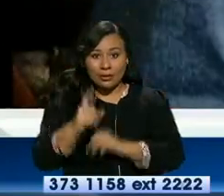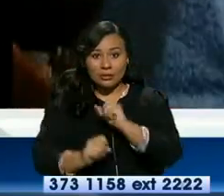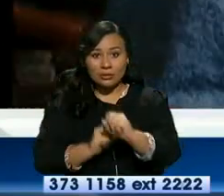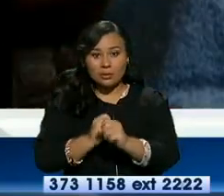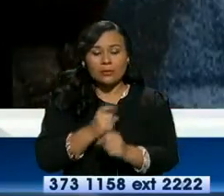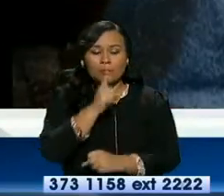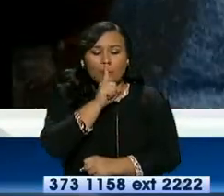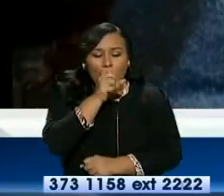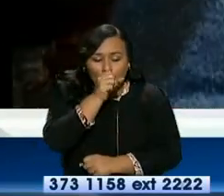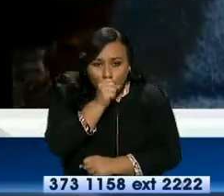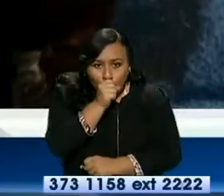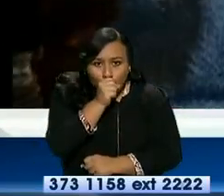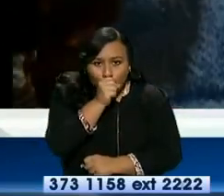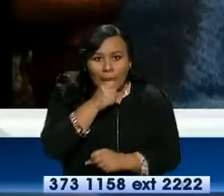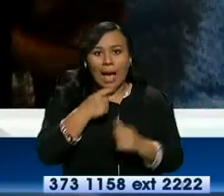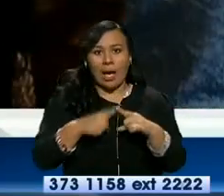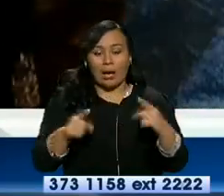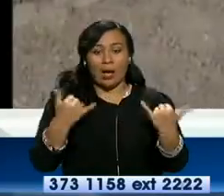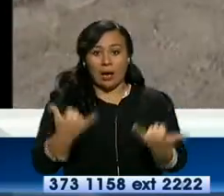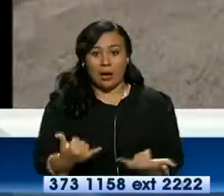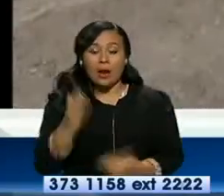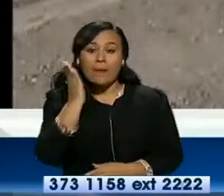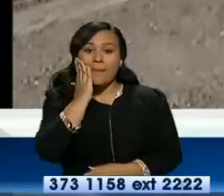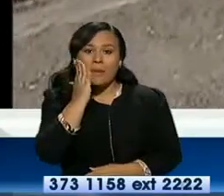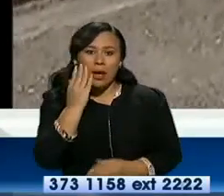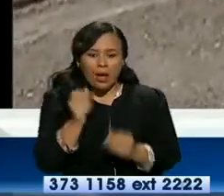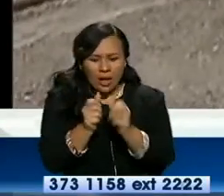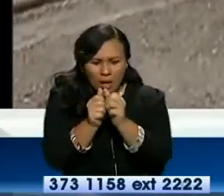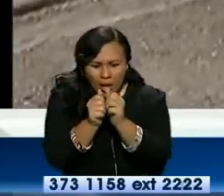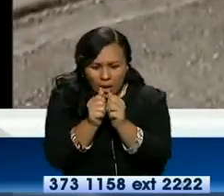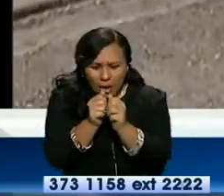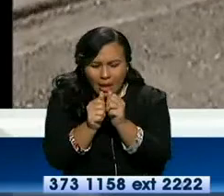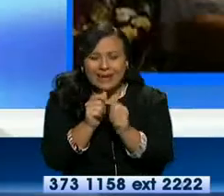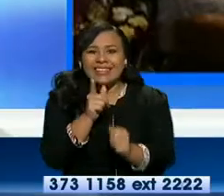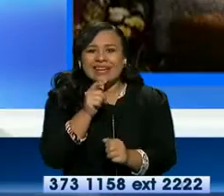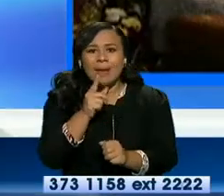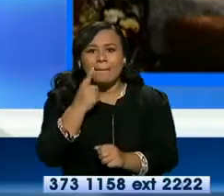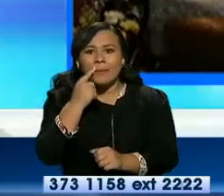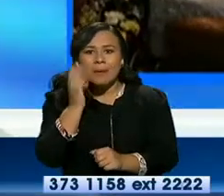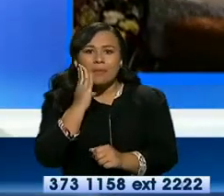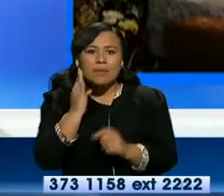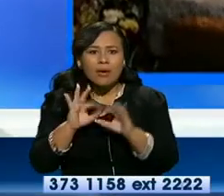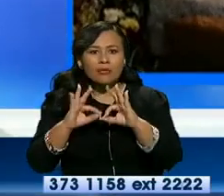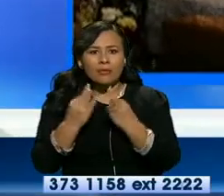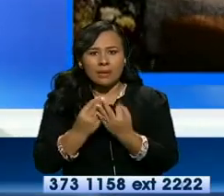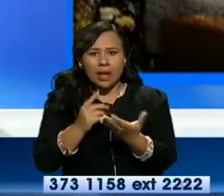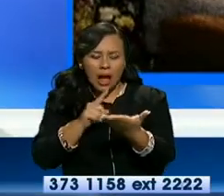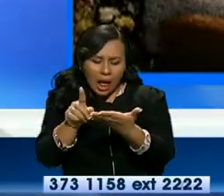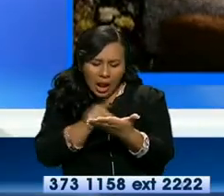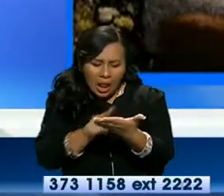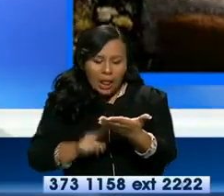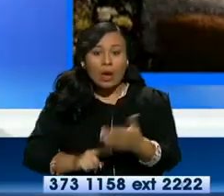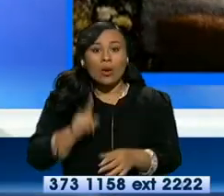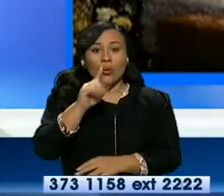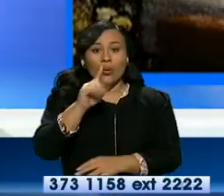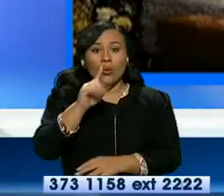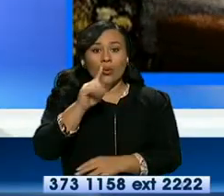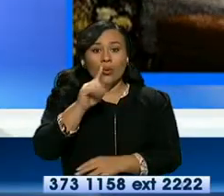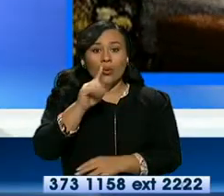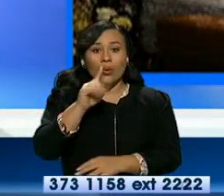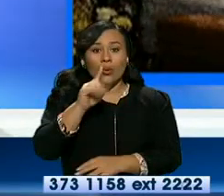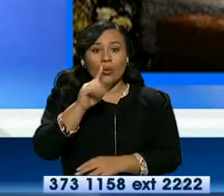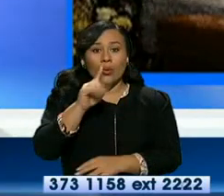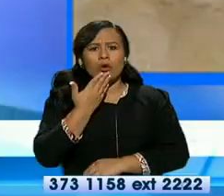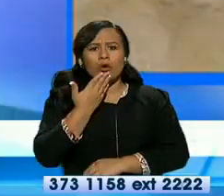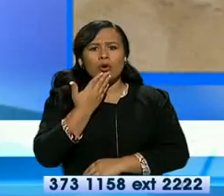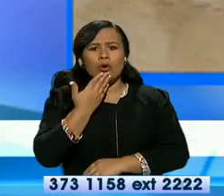domingo conoció más detalles de ese problema en un chat con los padres de familia. Yo me puse a leer y dice, una mamá comentó, dice, ¿cómo es posible que hayan